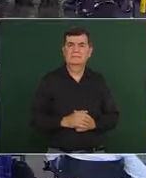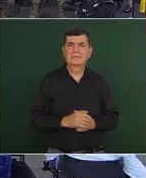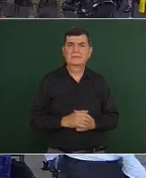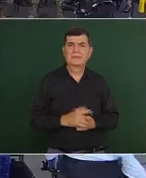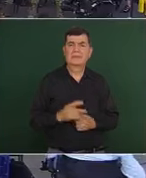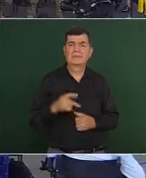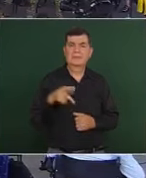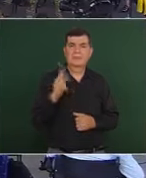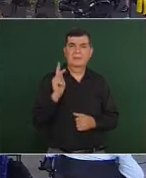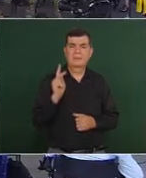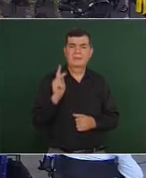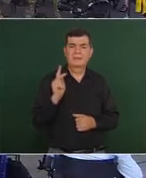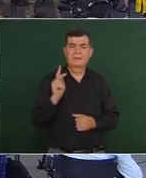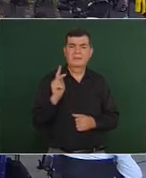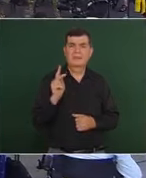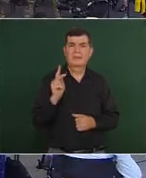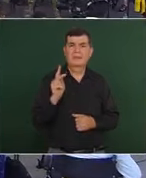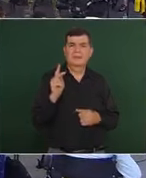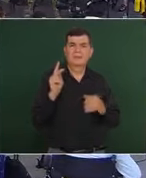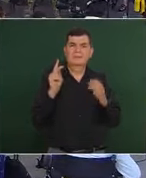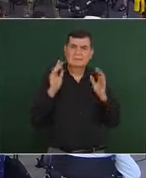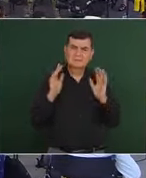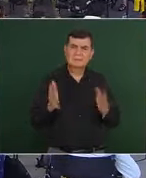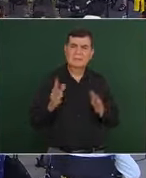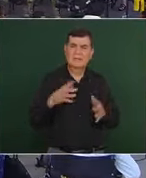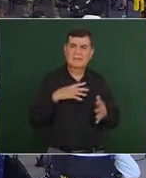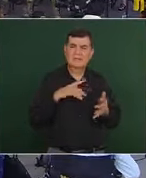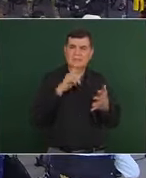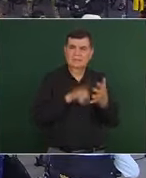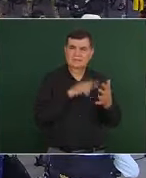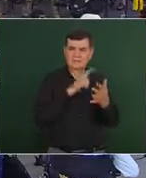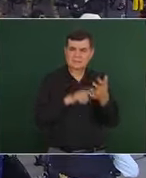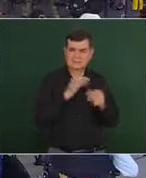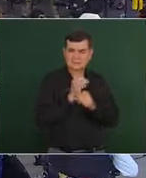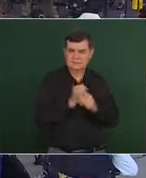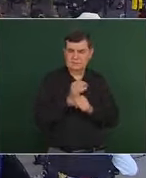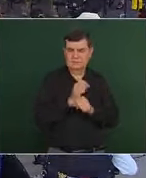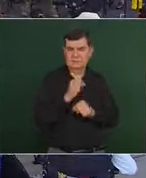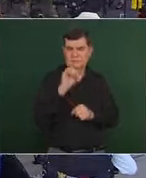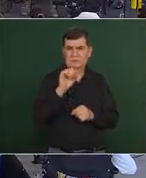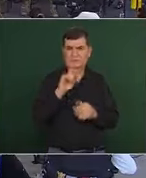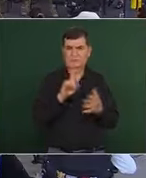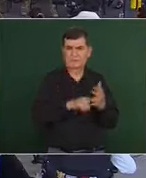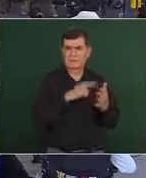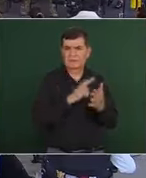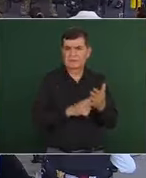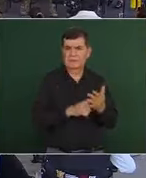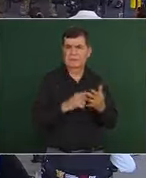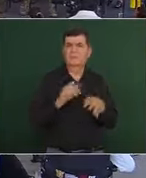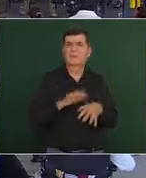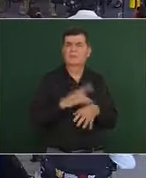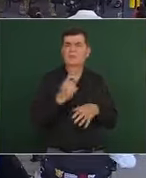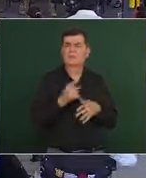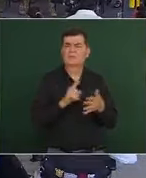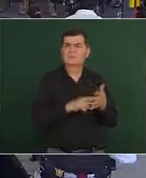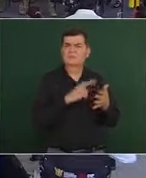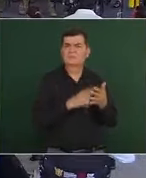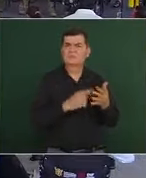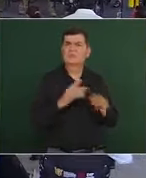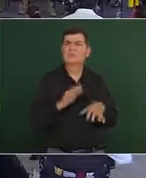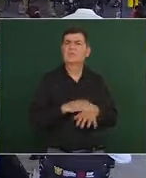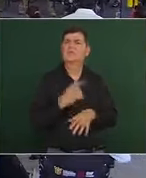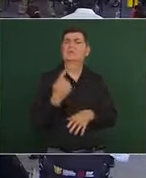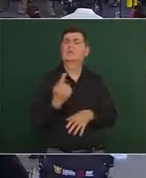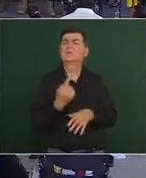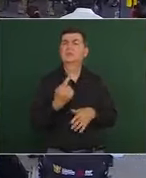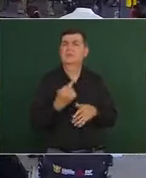pero que ya estaba cancelada la investigación. Sí, entonces si ya estaba cancelada la investigación, ¿por